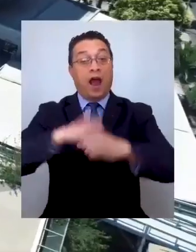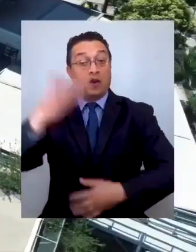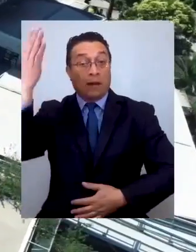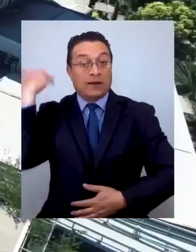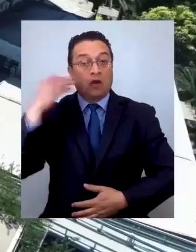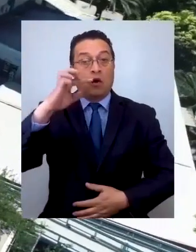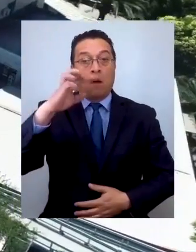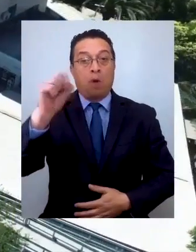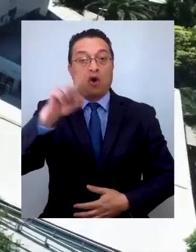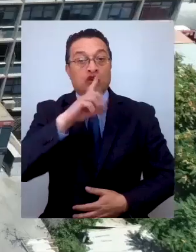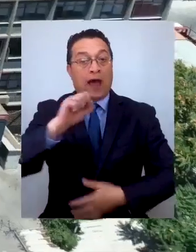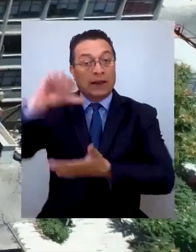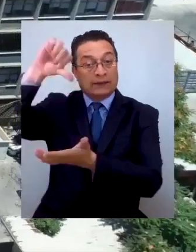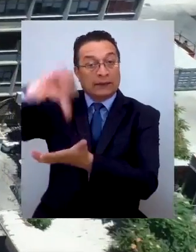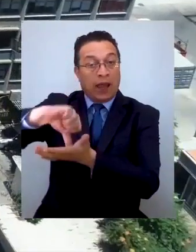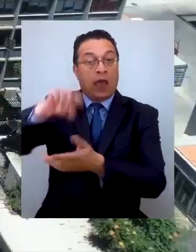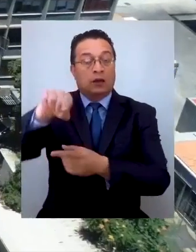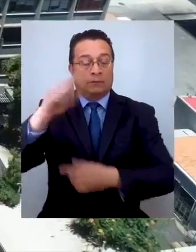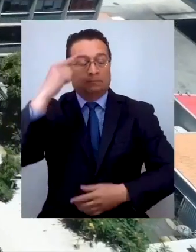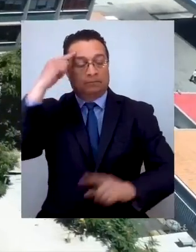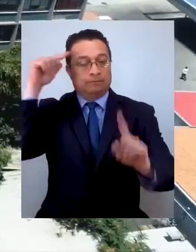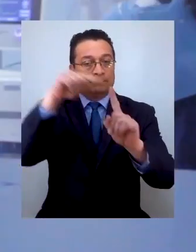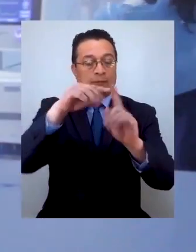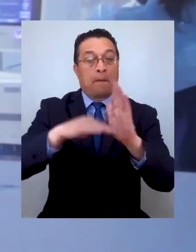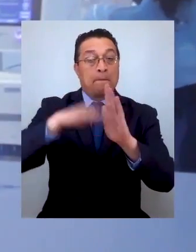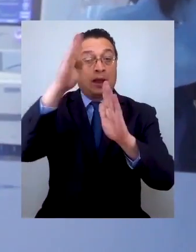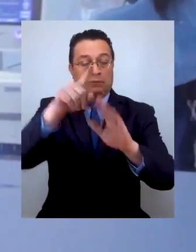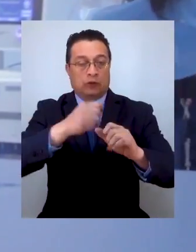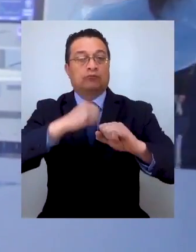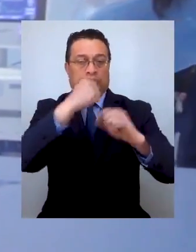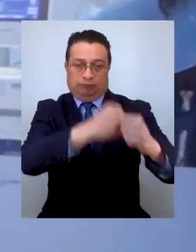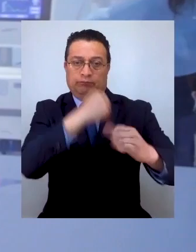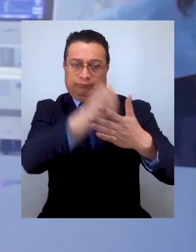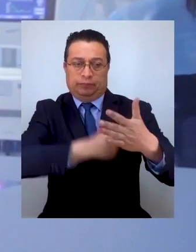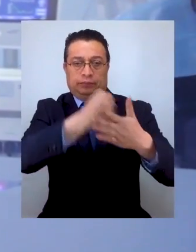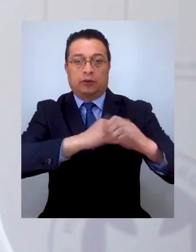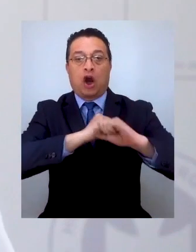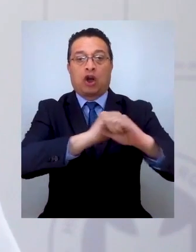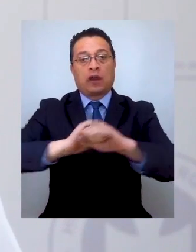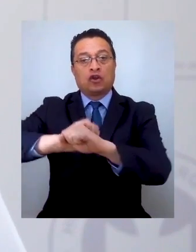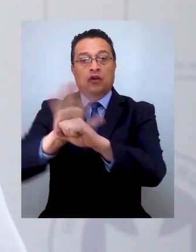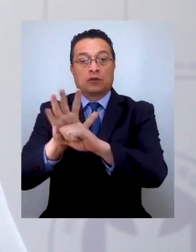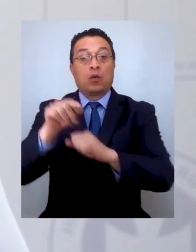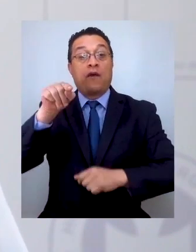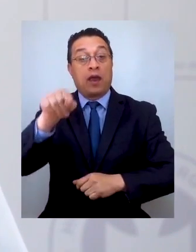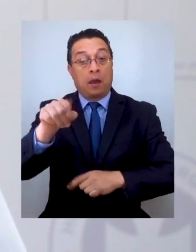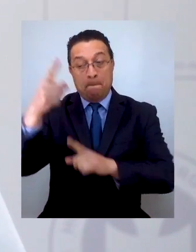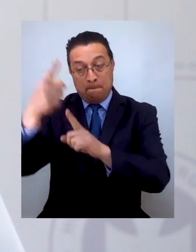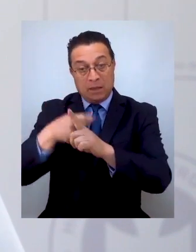El año pasado la Posta Central se convirtió en el corazón de la batalla contra el COVID-19. Durante los primeros